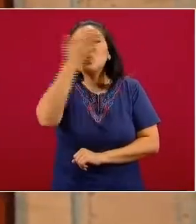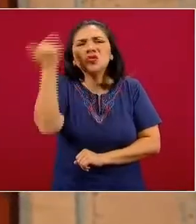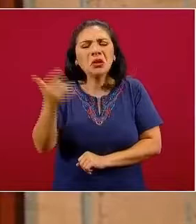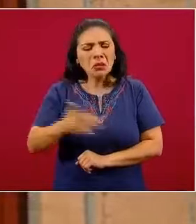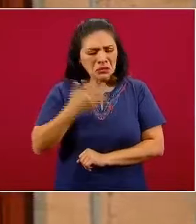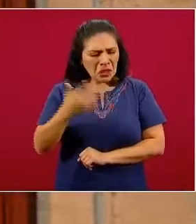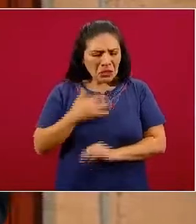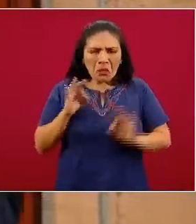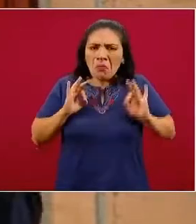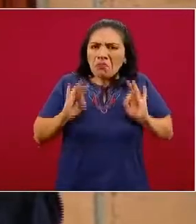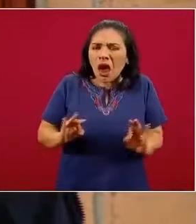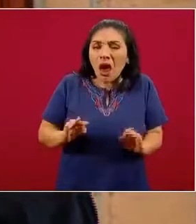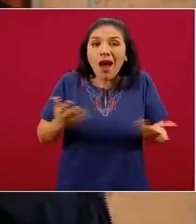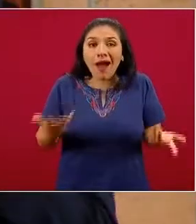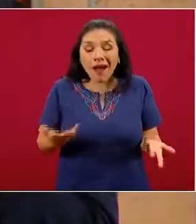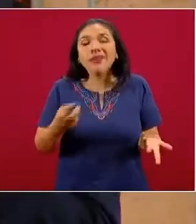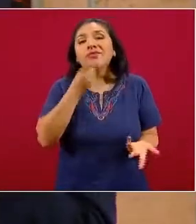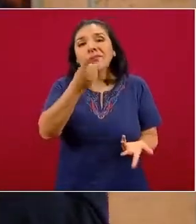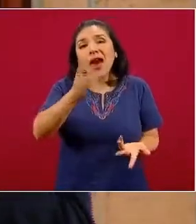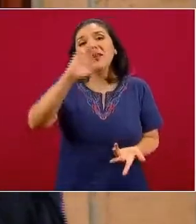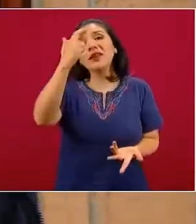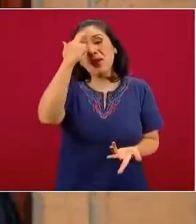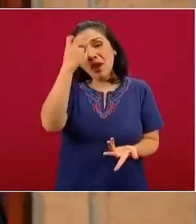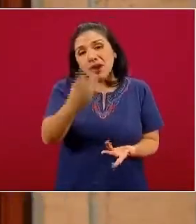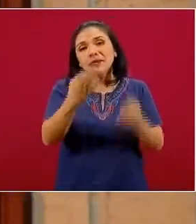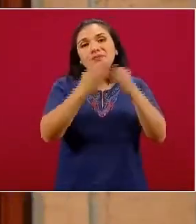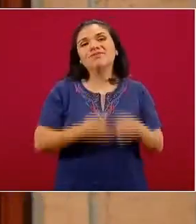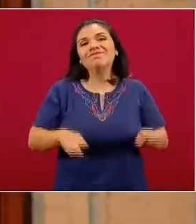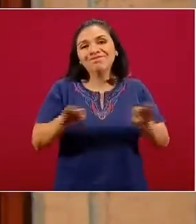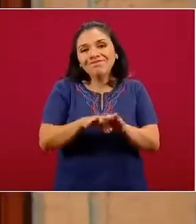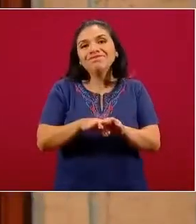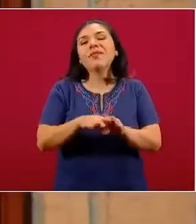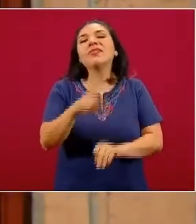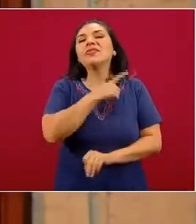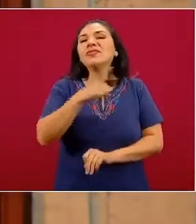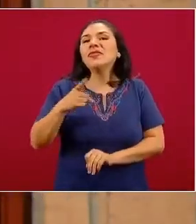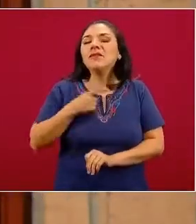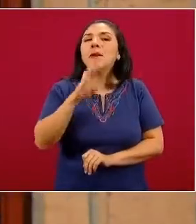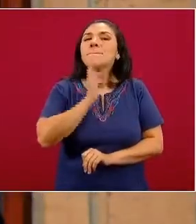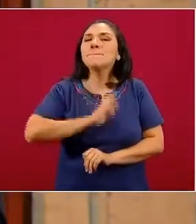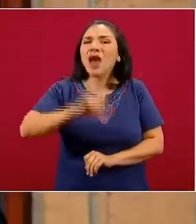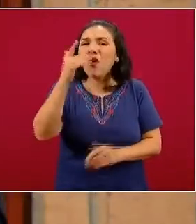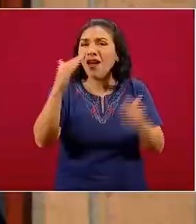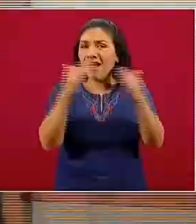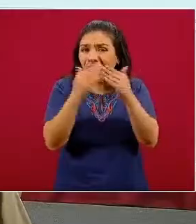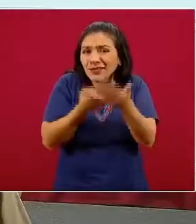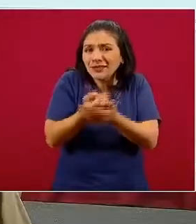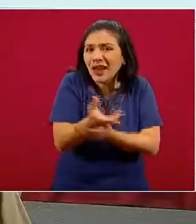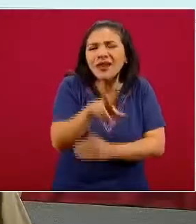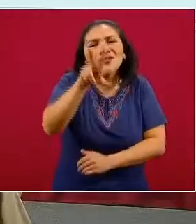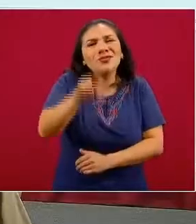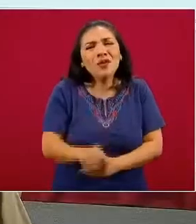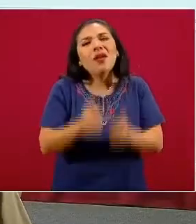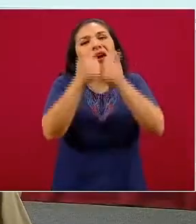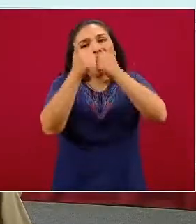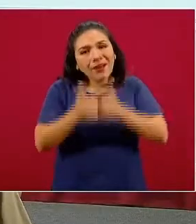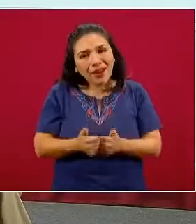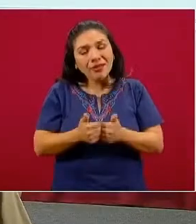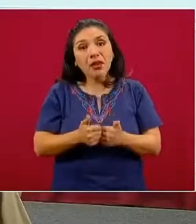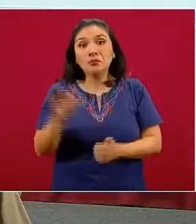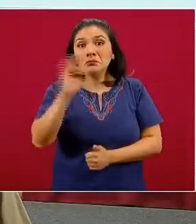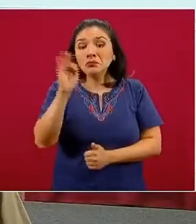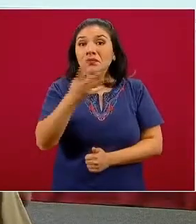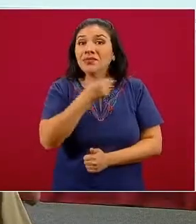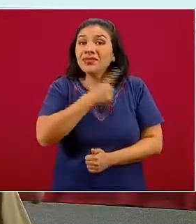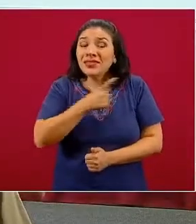tengan síntomas. Entonces recordamos la importancia de preferentemente no salir de casa. Si se